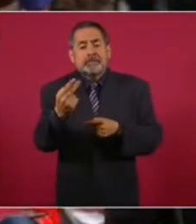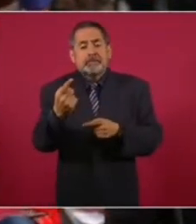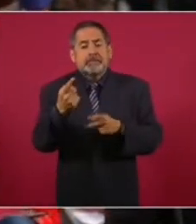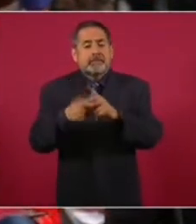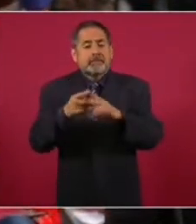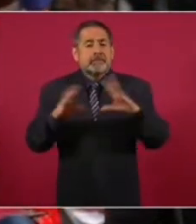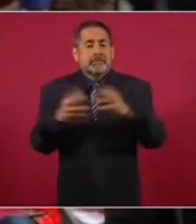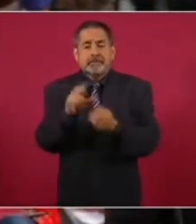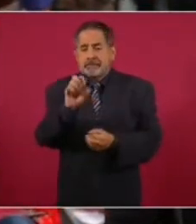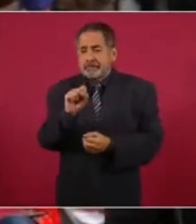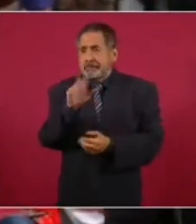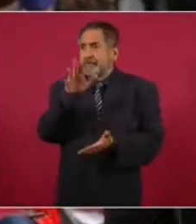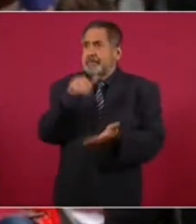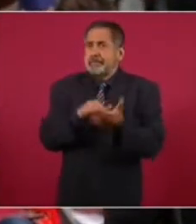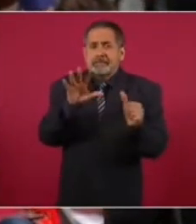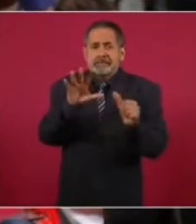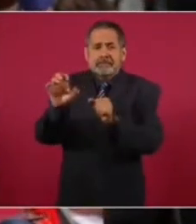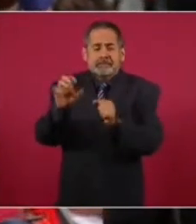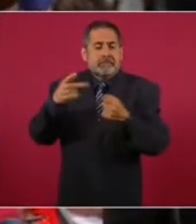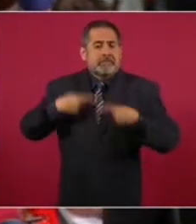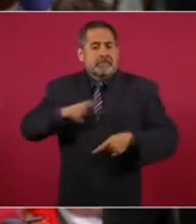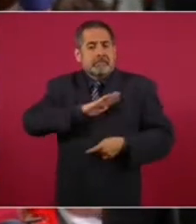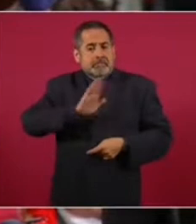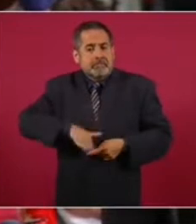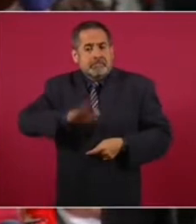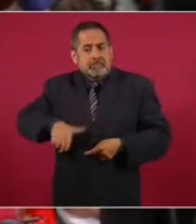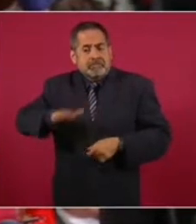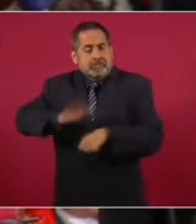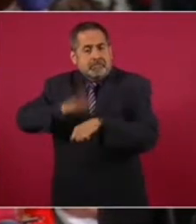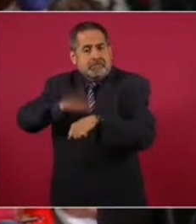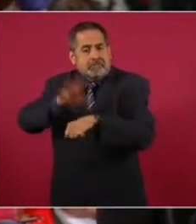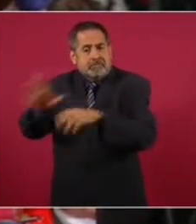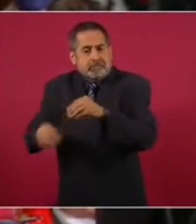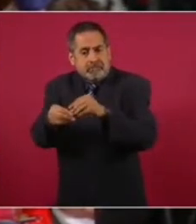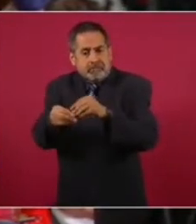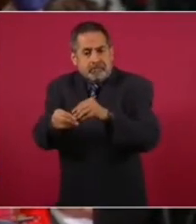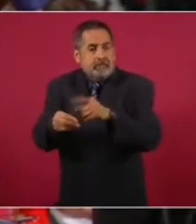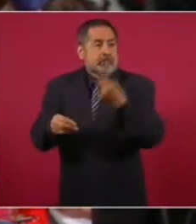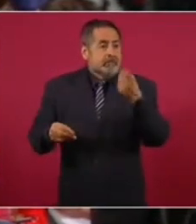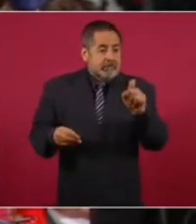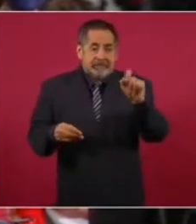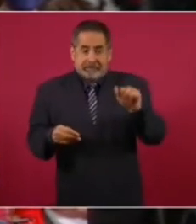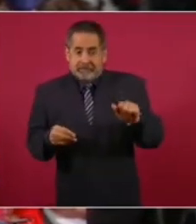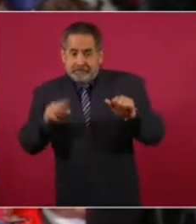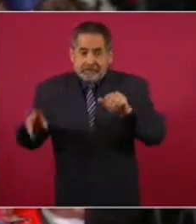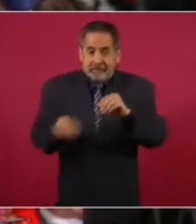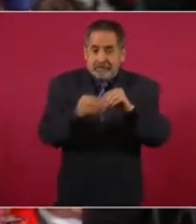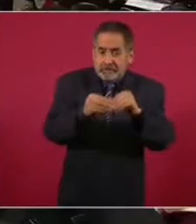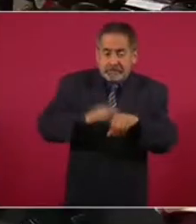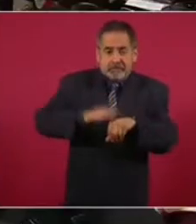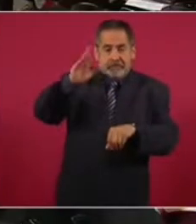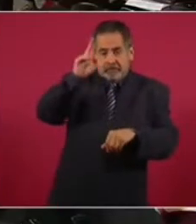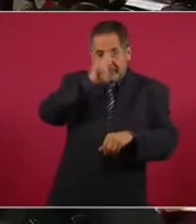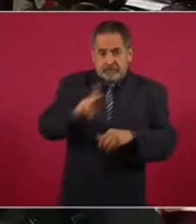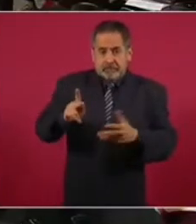son 65.600 muertos más que hay que sumar a los 126.000 que ya lleva,